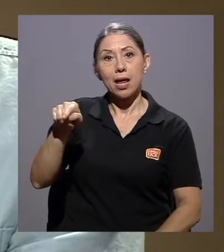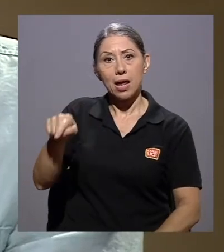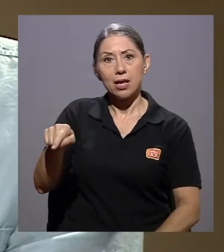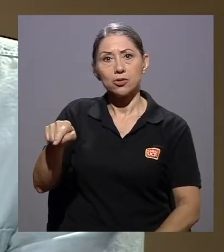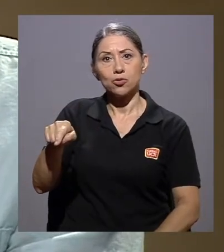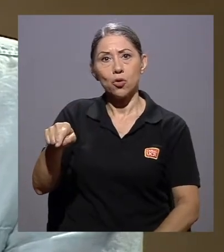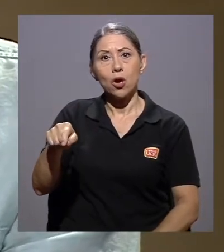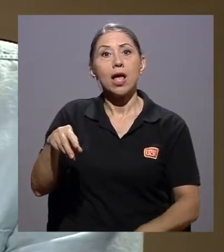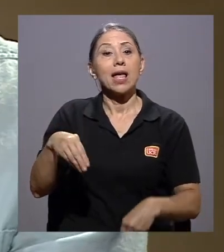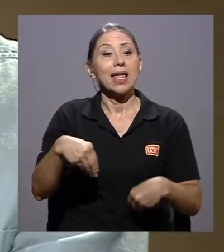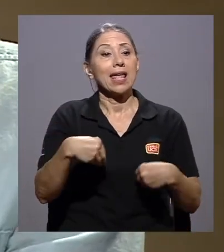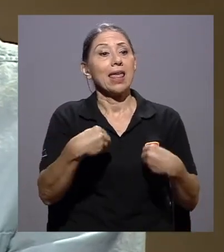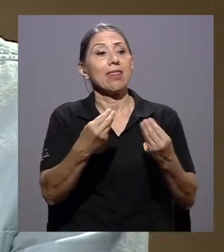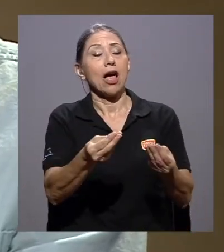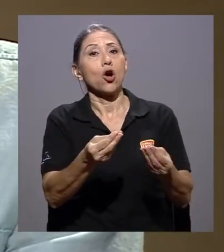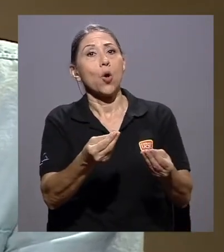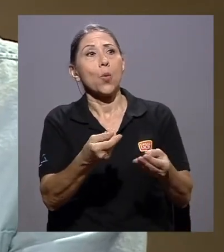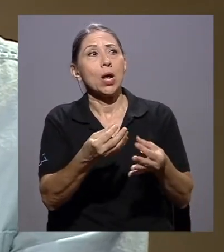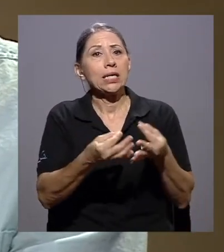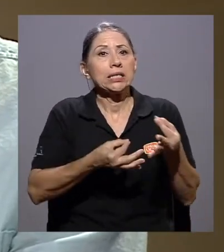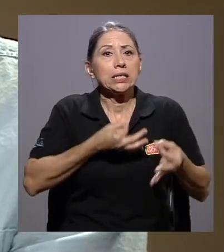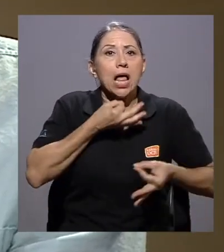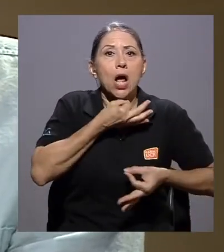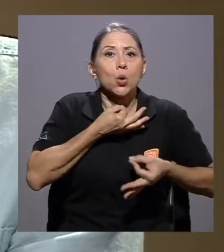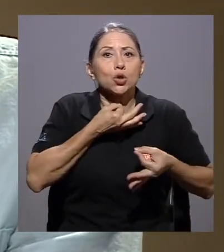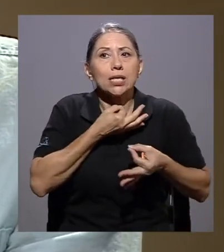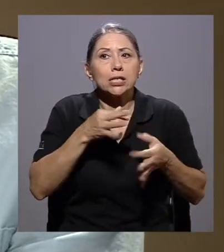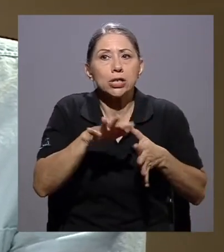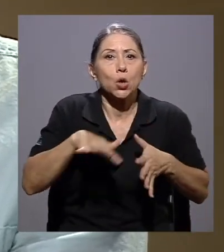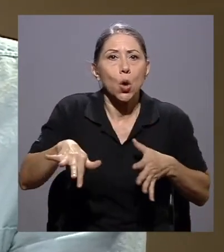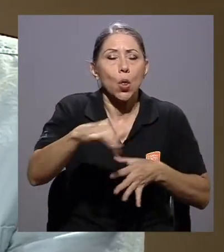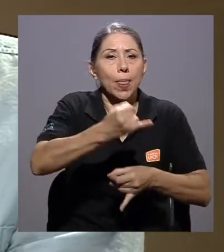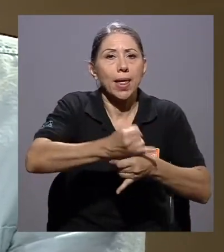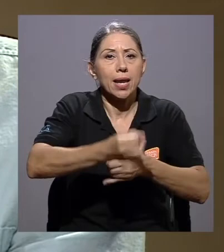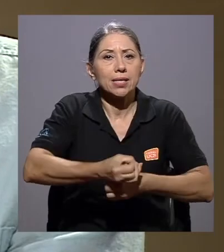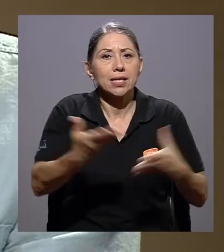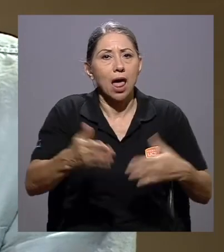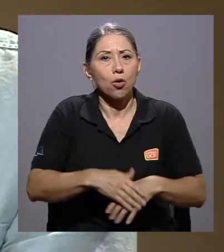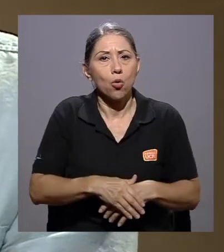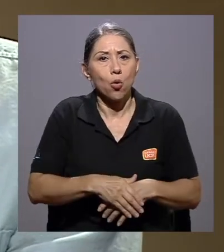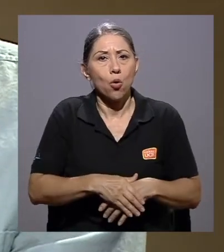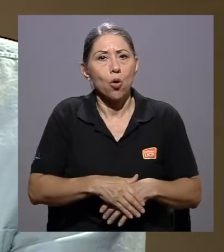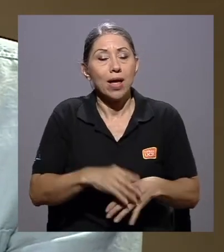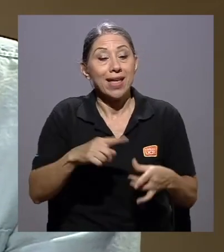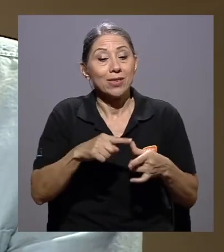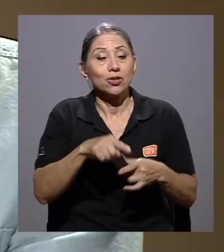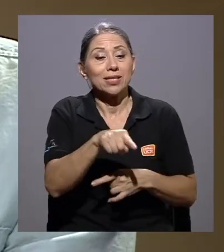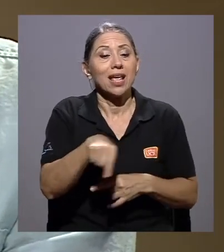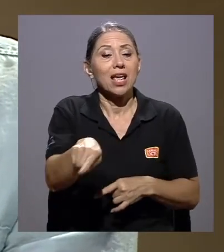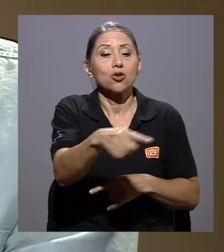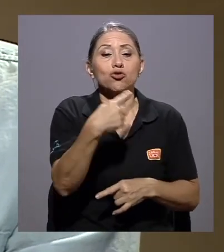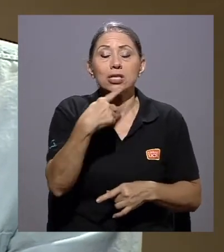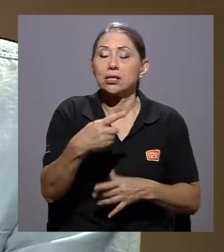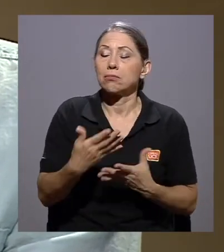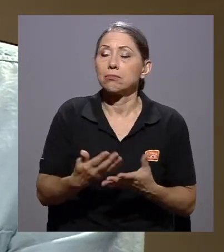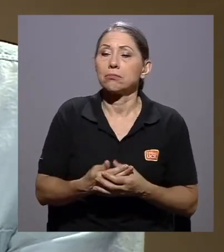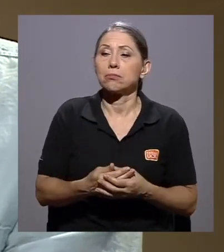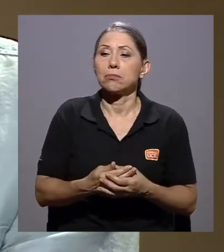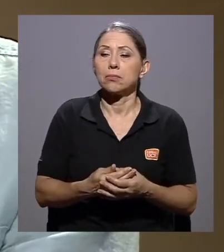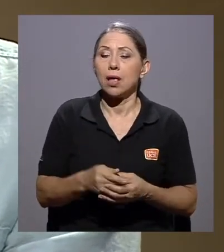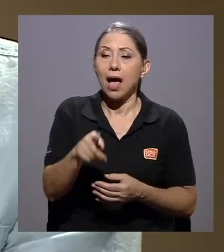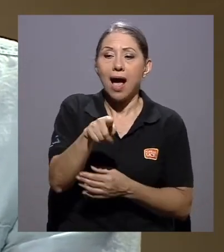Estado. La contracción del Estado lo que supone es una lógica en la cual aquellos que no pueden darse los